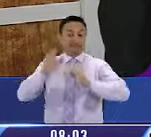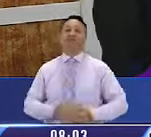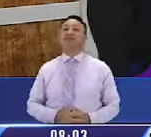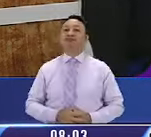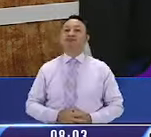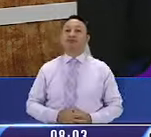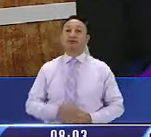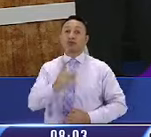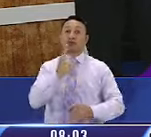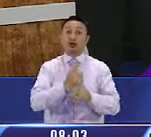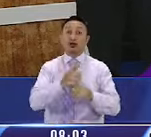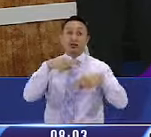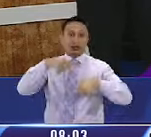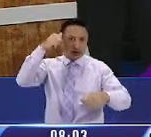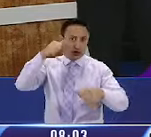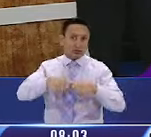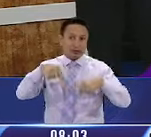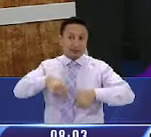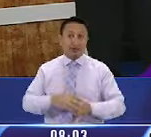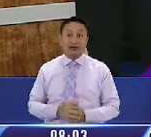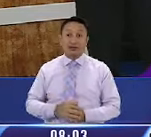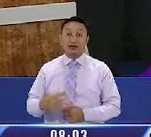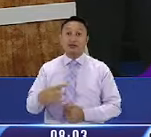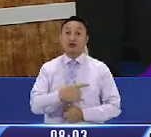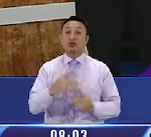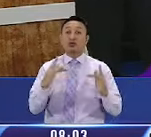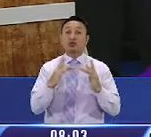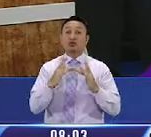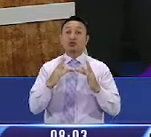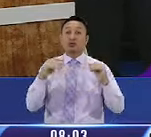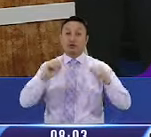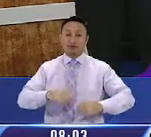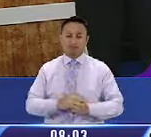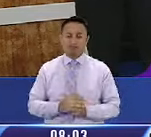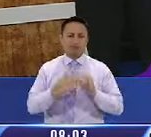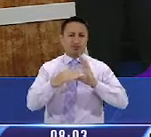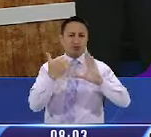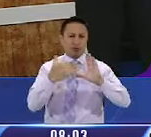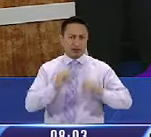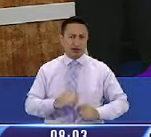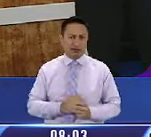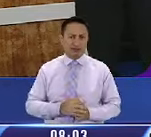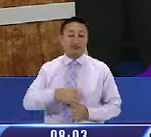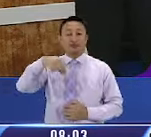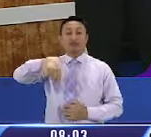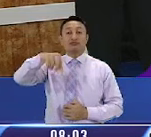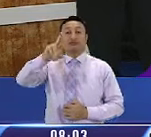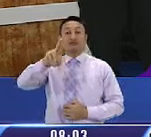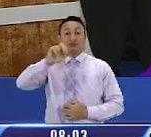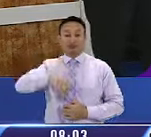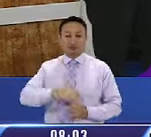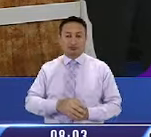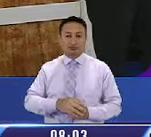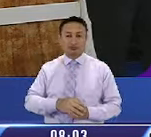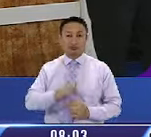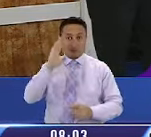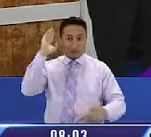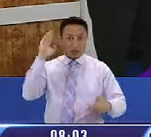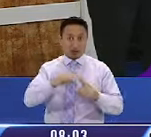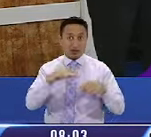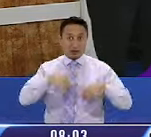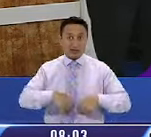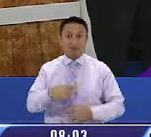es, y por eso les recordamos que tiene ahí activa nuestra línea de contacto, así también nuestro QR, pero nos puede escribir al